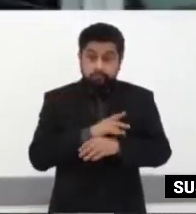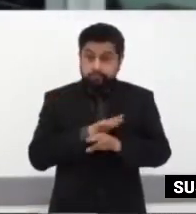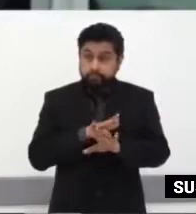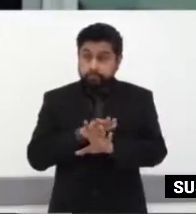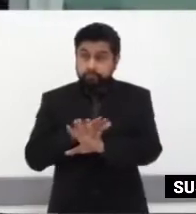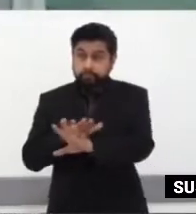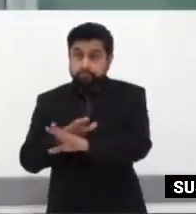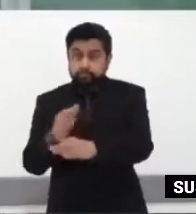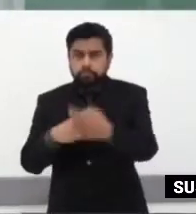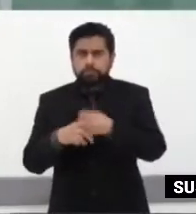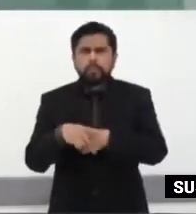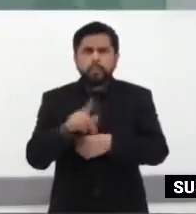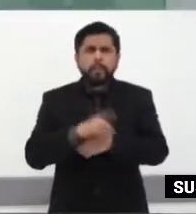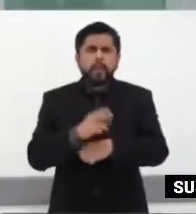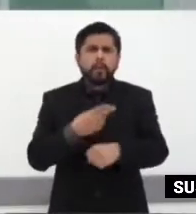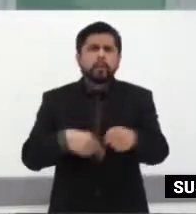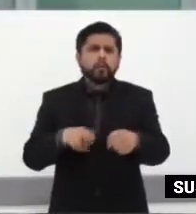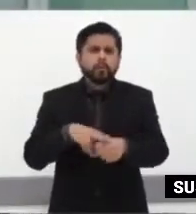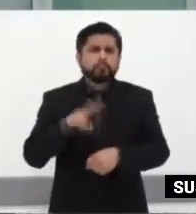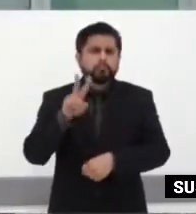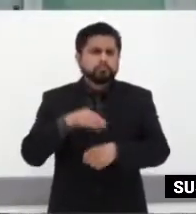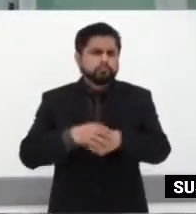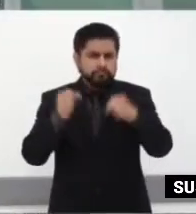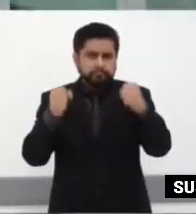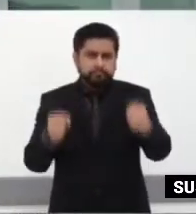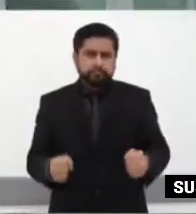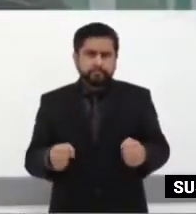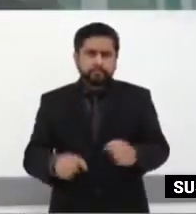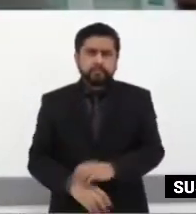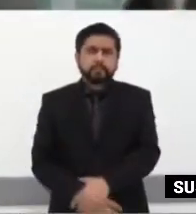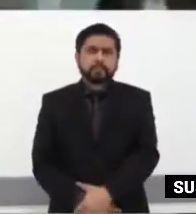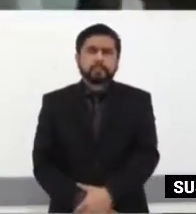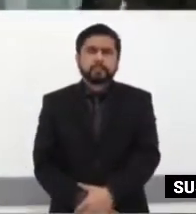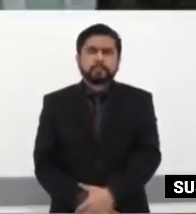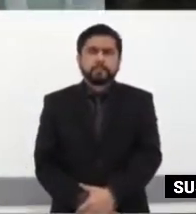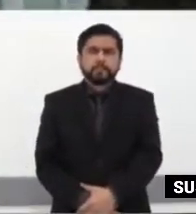completamente seguro. Aquí.